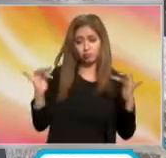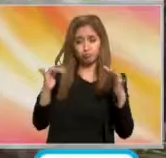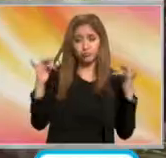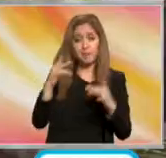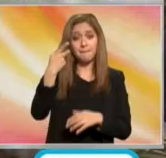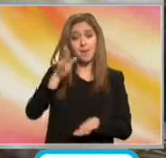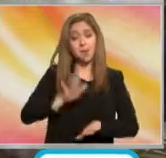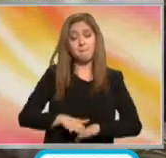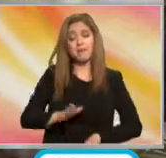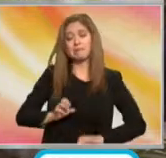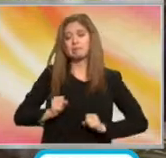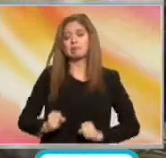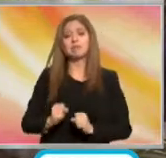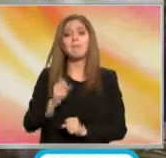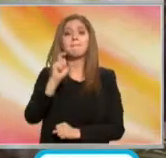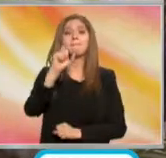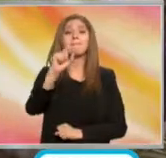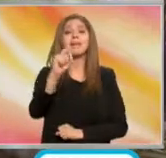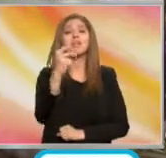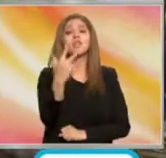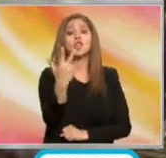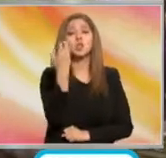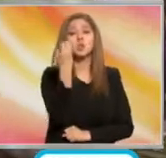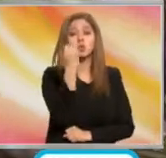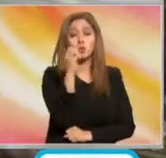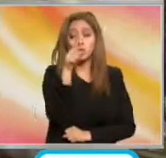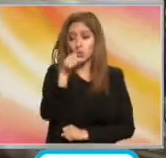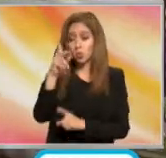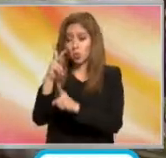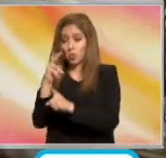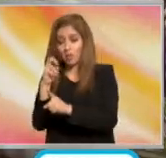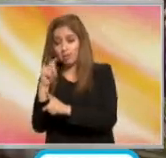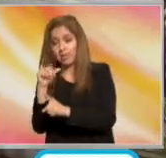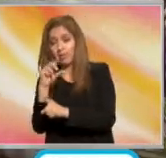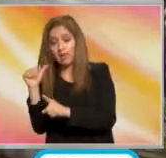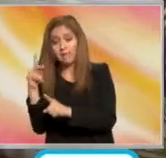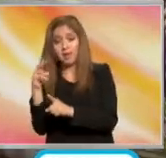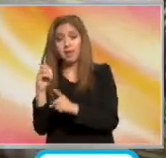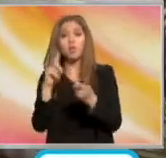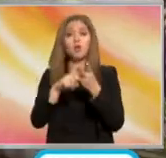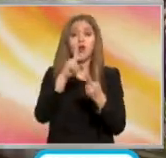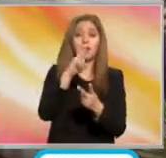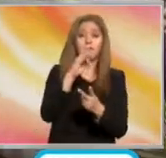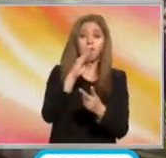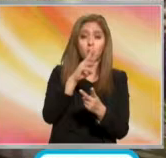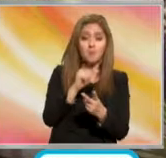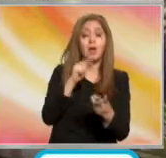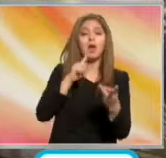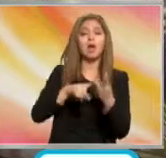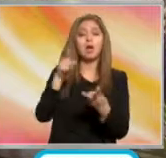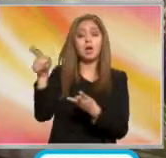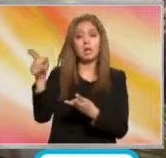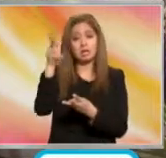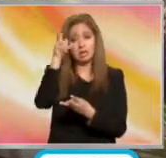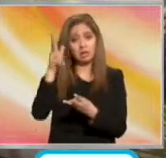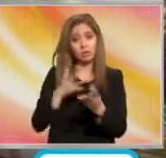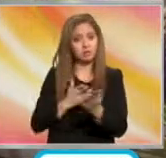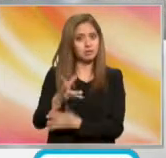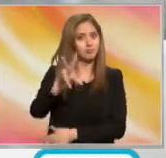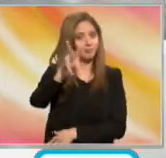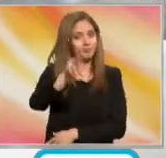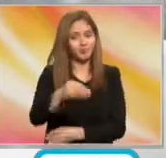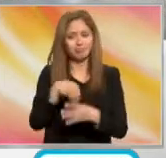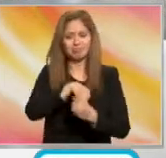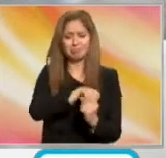el 28 de octubre, no pases por Puente de Alvarado, Reforma y Avenida Hidalgo. Buen dato. Sí, no, por favor, no lo hagas. Mónica, muchas